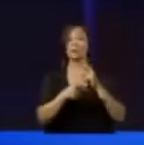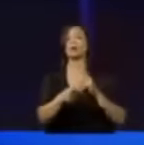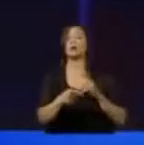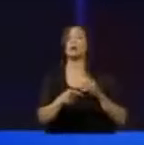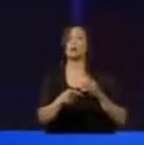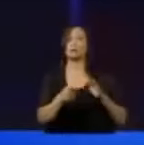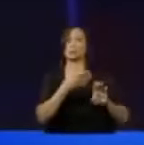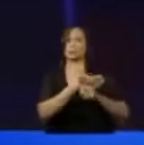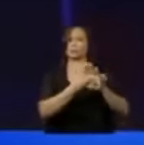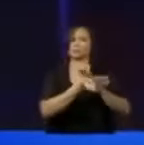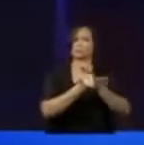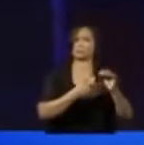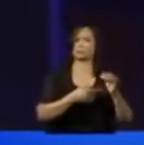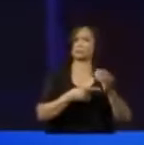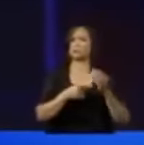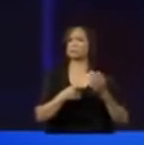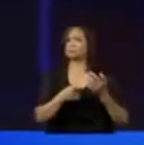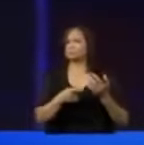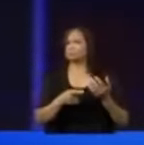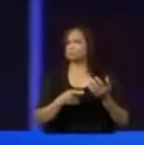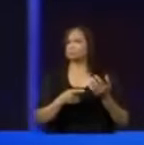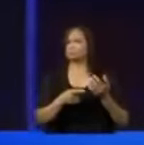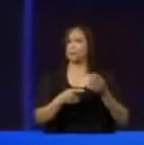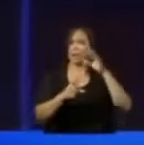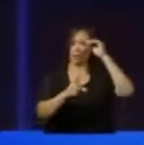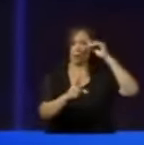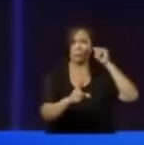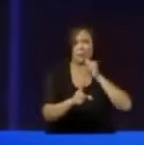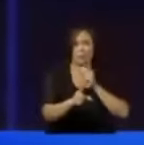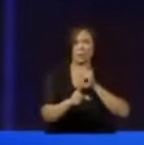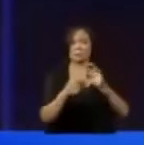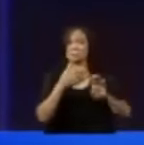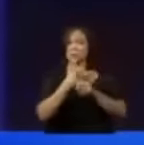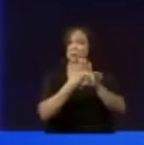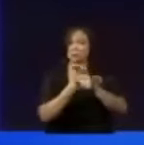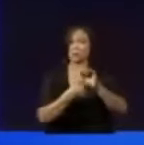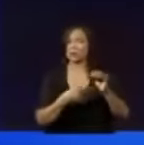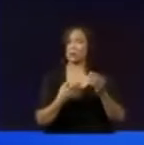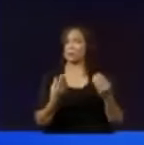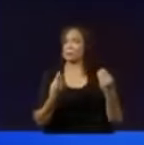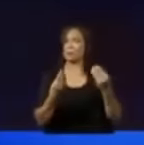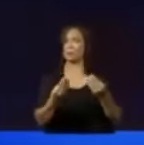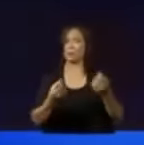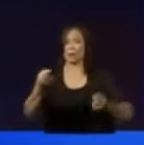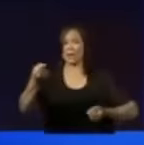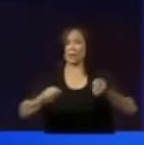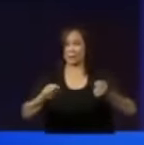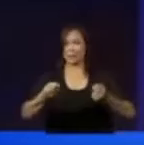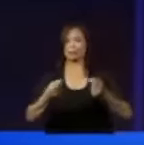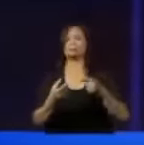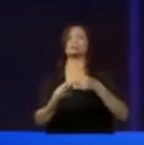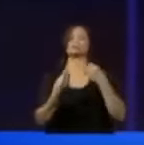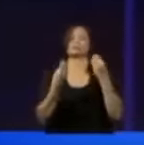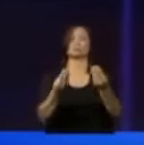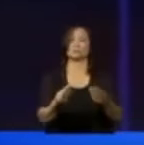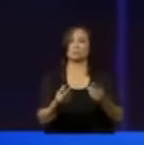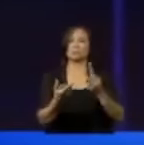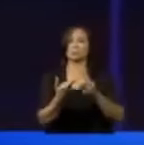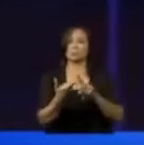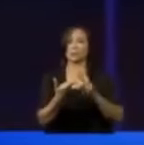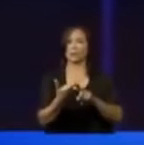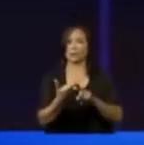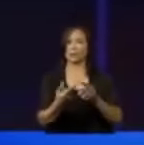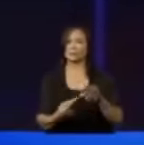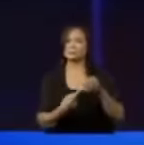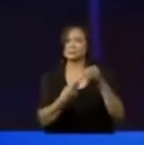Dirección de Protección al Género, también le hemos dado vehículos, le hemos dado una